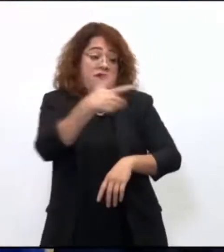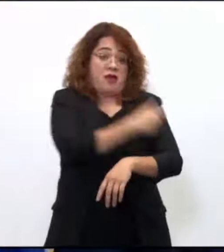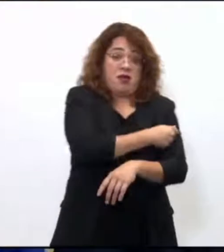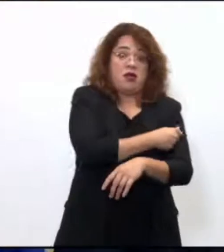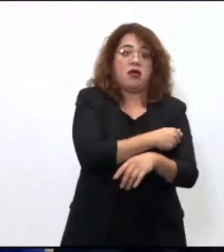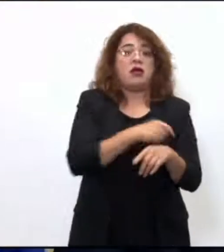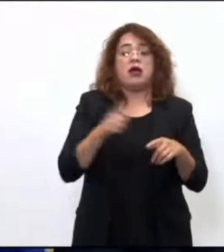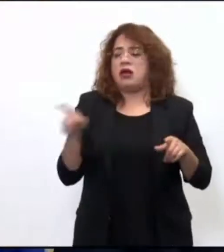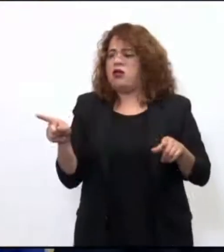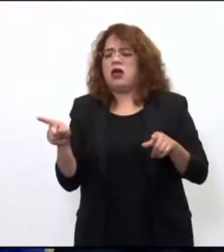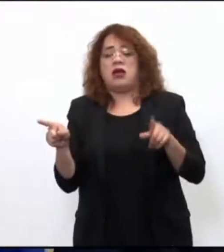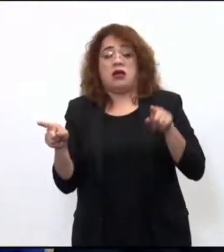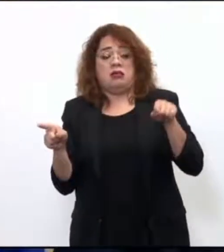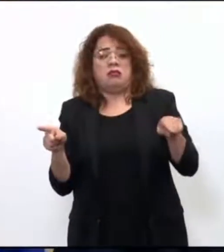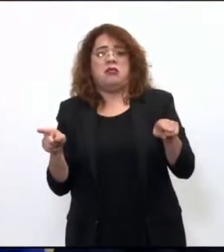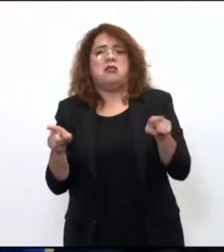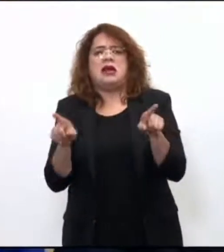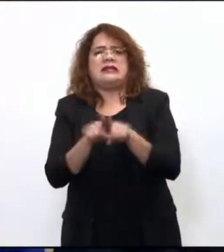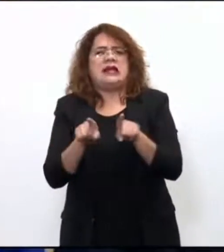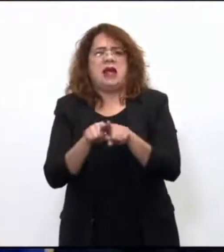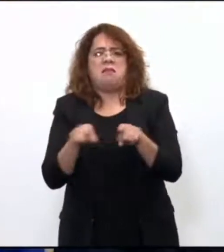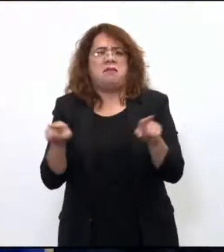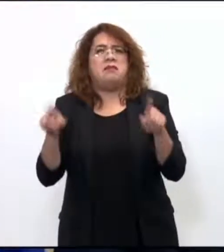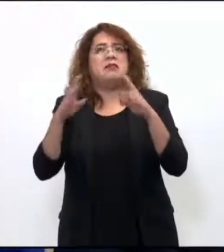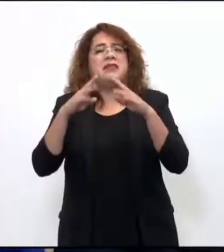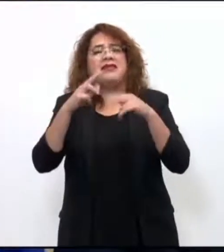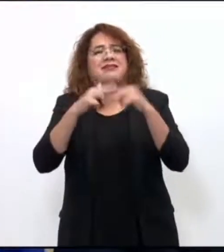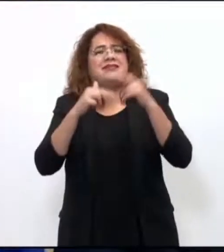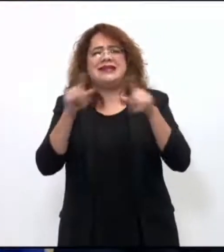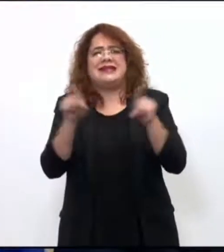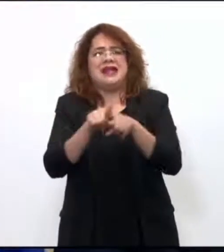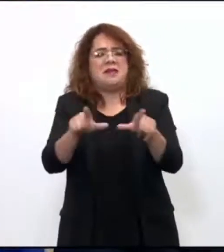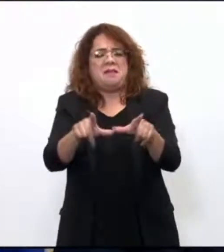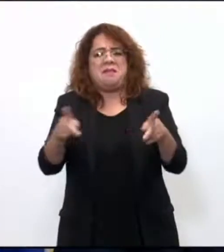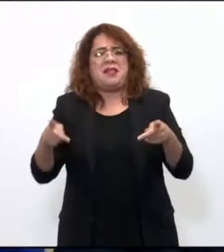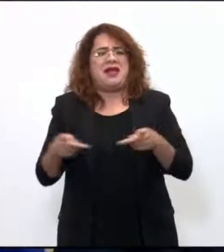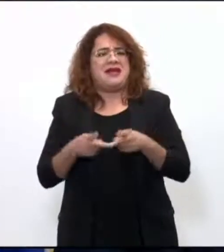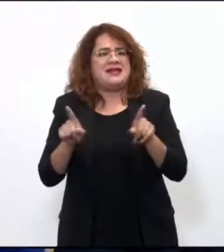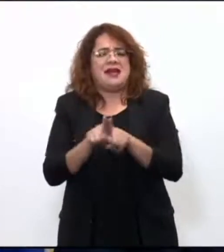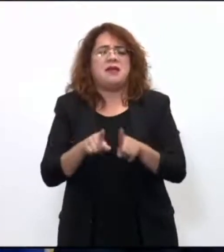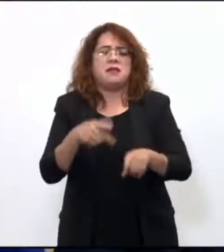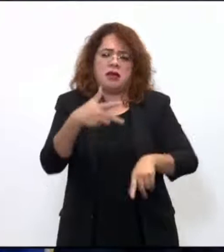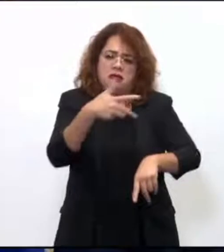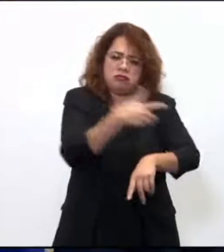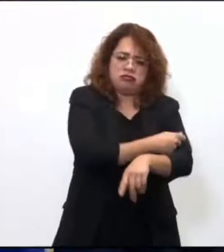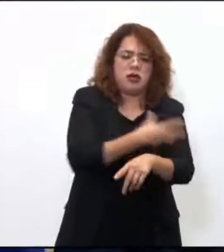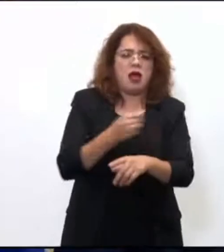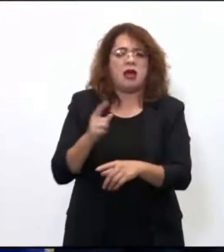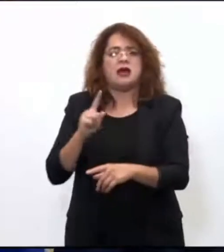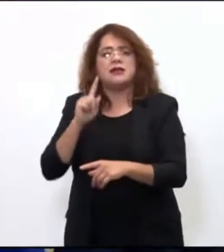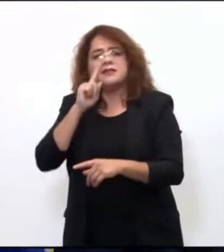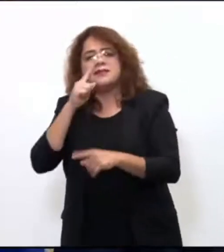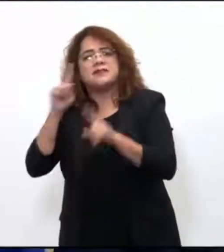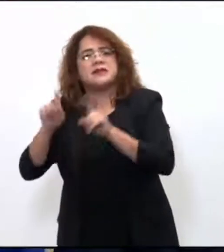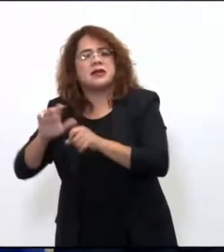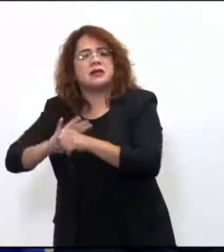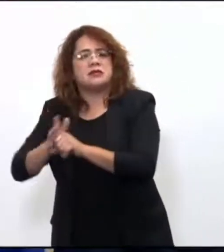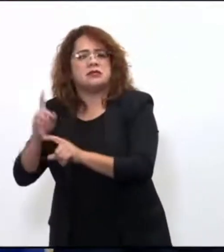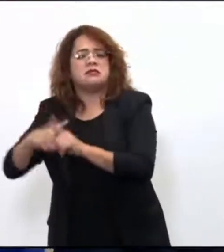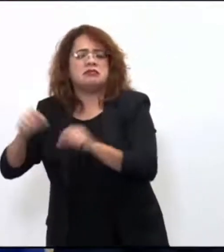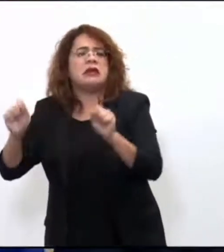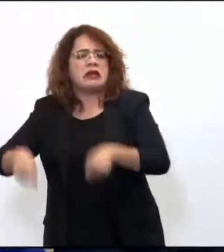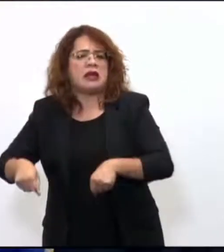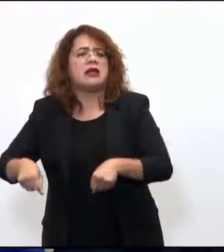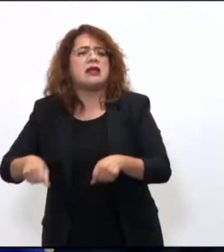vacunación comunitarias móviles para aumentar la accesibilidad. Las clínicas comunitarias móviles